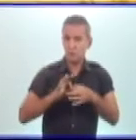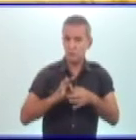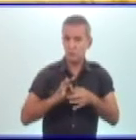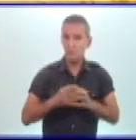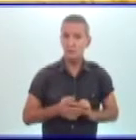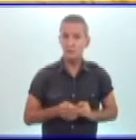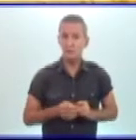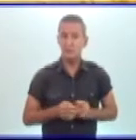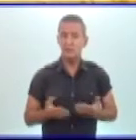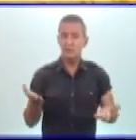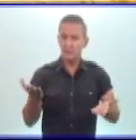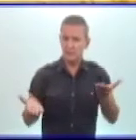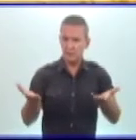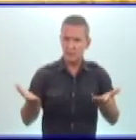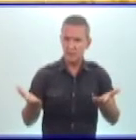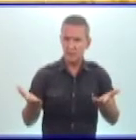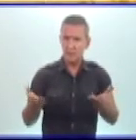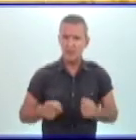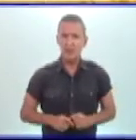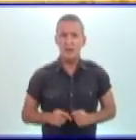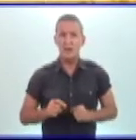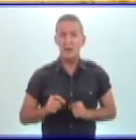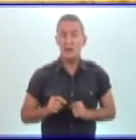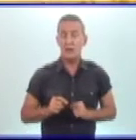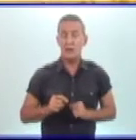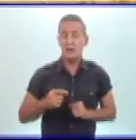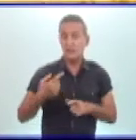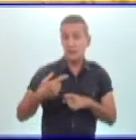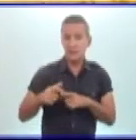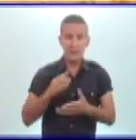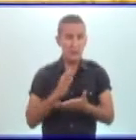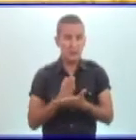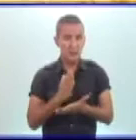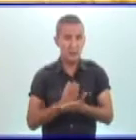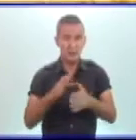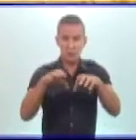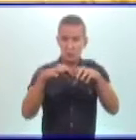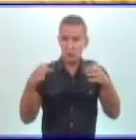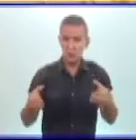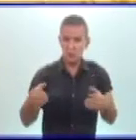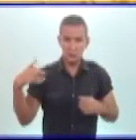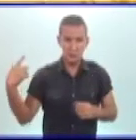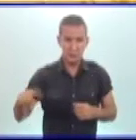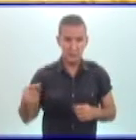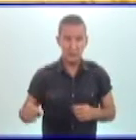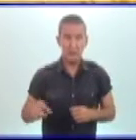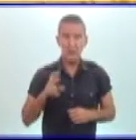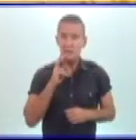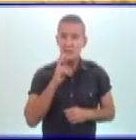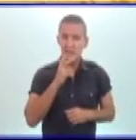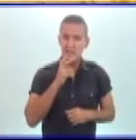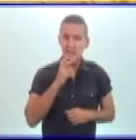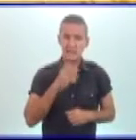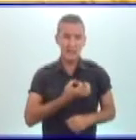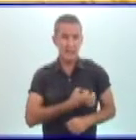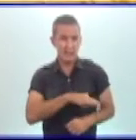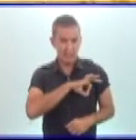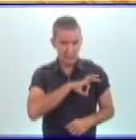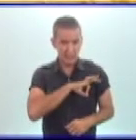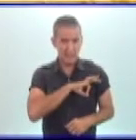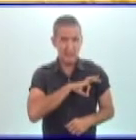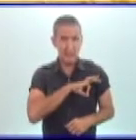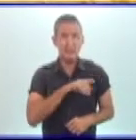podrán comparar en la segunda emisión los sistemas de colonización inglés y español, que fueron los que predominaron